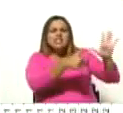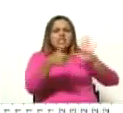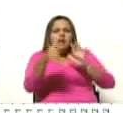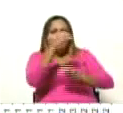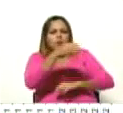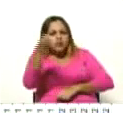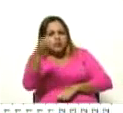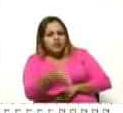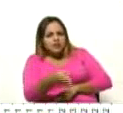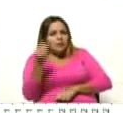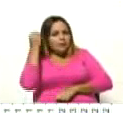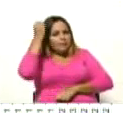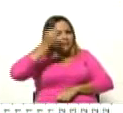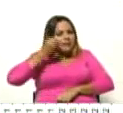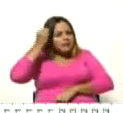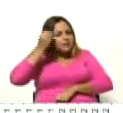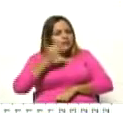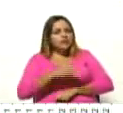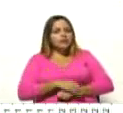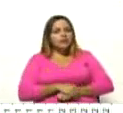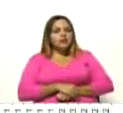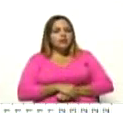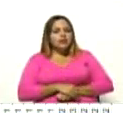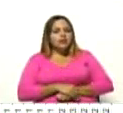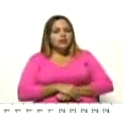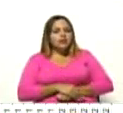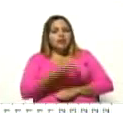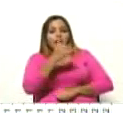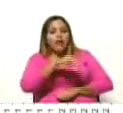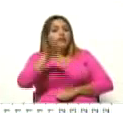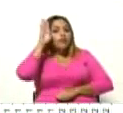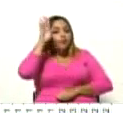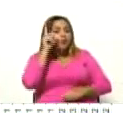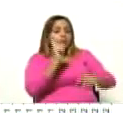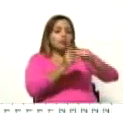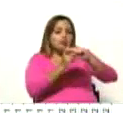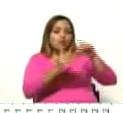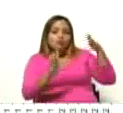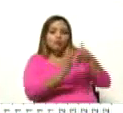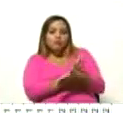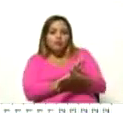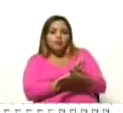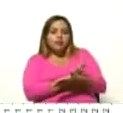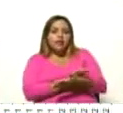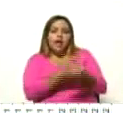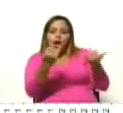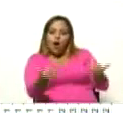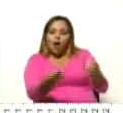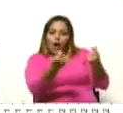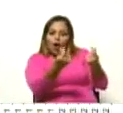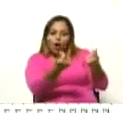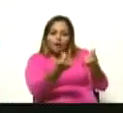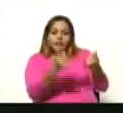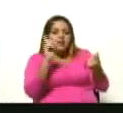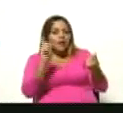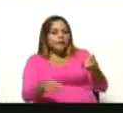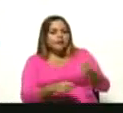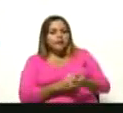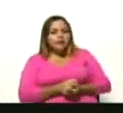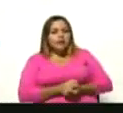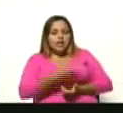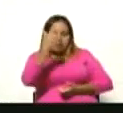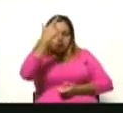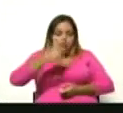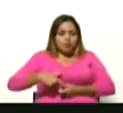población tiene expectativas positivas sobre la situación económica y sobre la situación